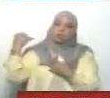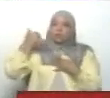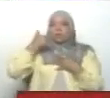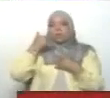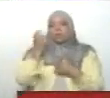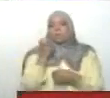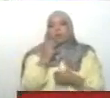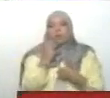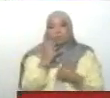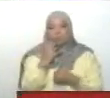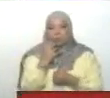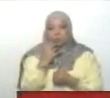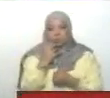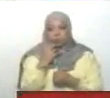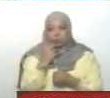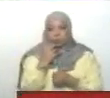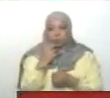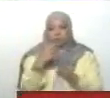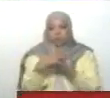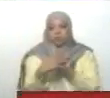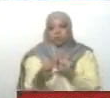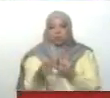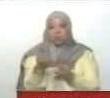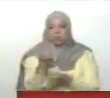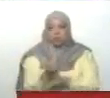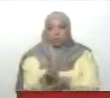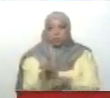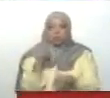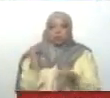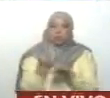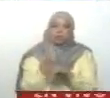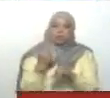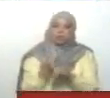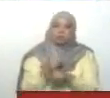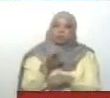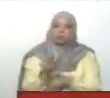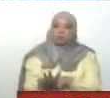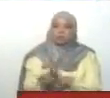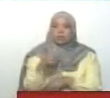teléfono, por ejemplo, y un muchacho, yo tengo